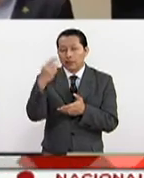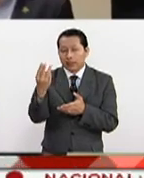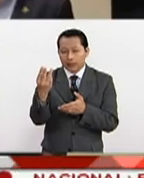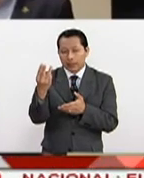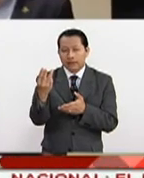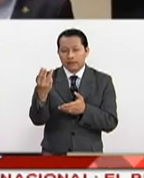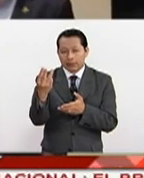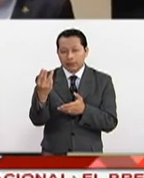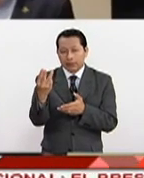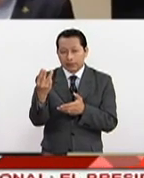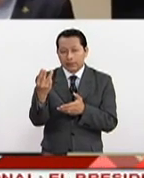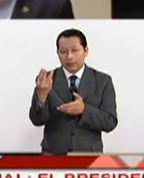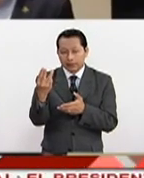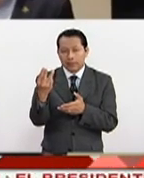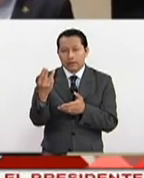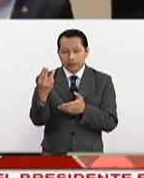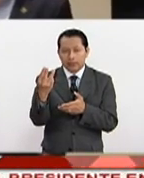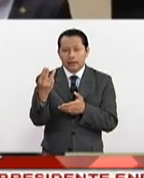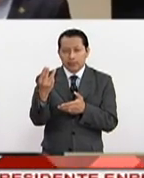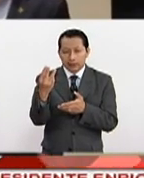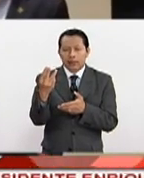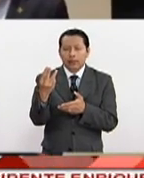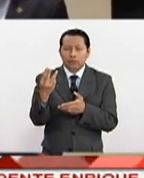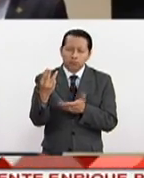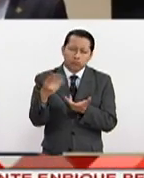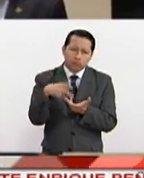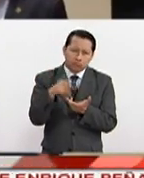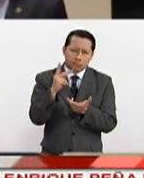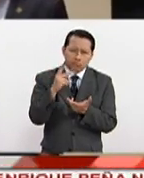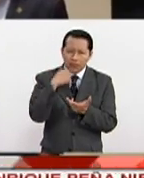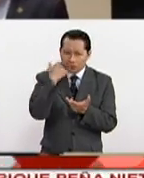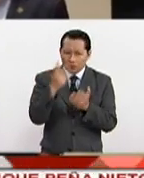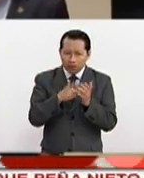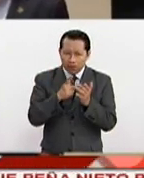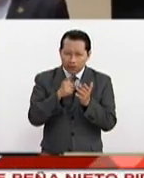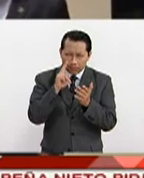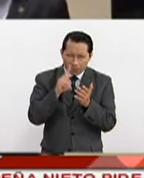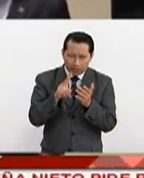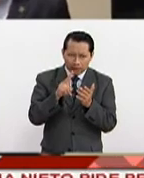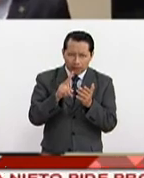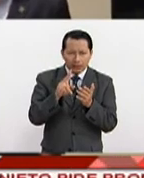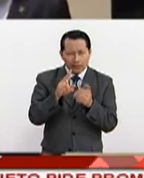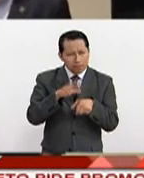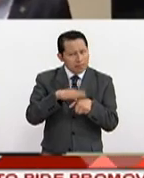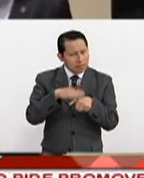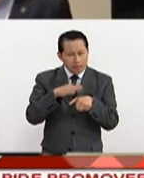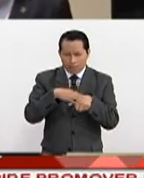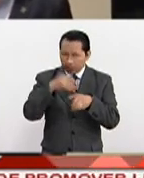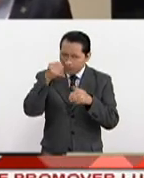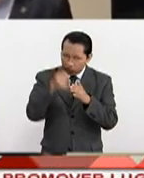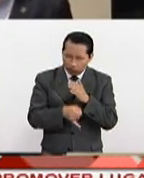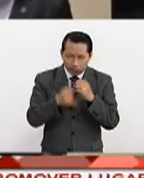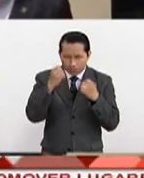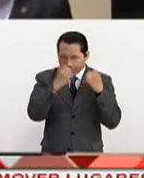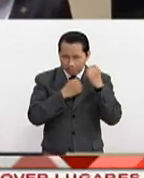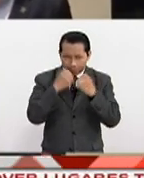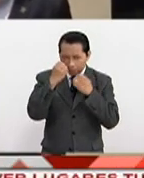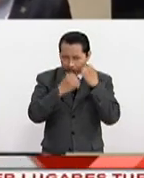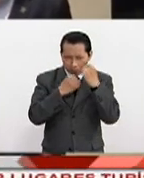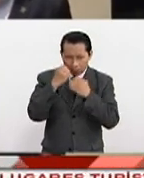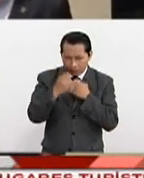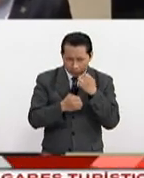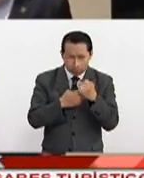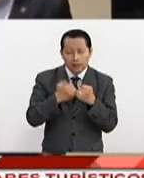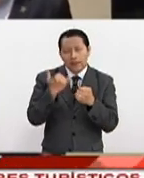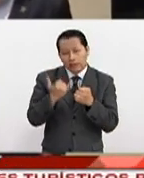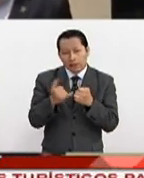1,193, pero que queremos rehacer un dictamen, son inmuebles que necesitamos ver con mayor detalle y la cifra que vimos